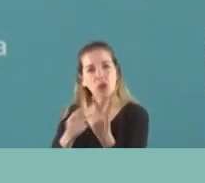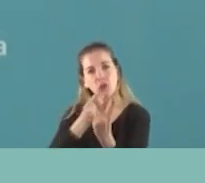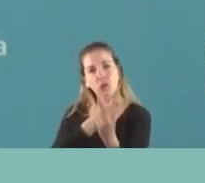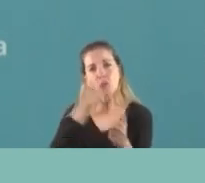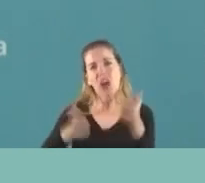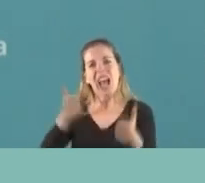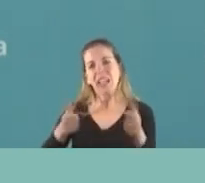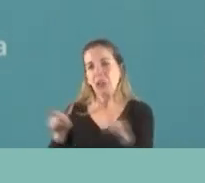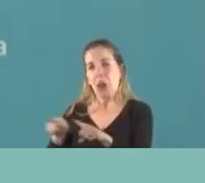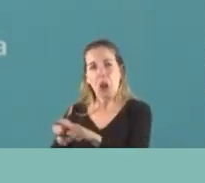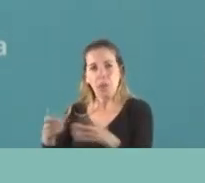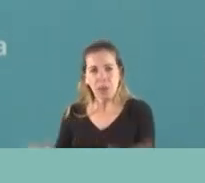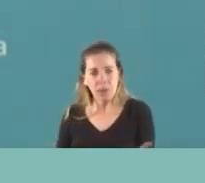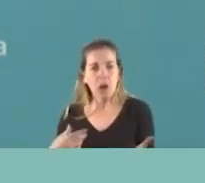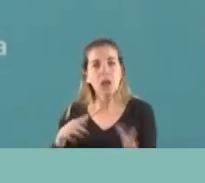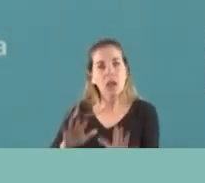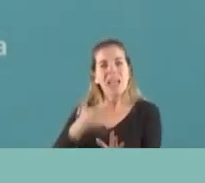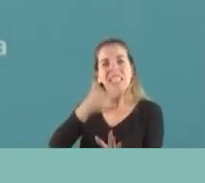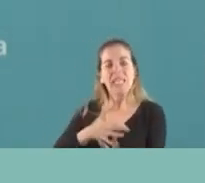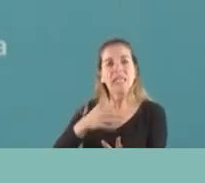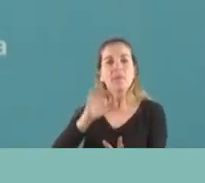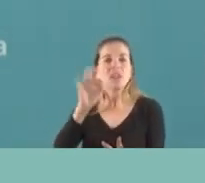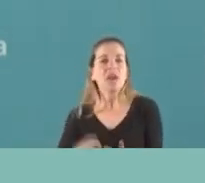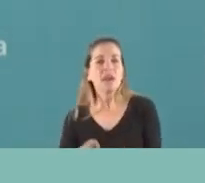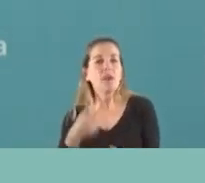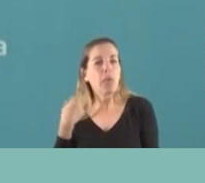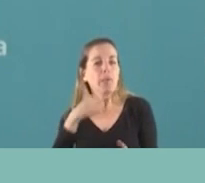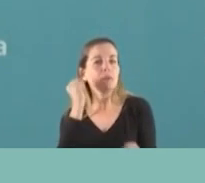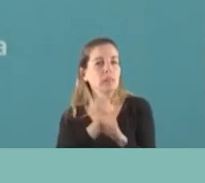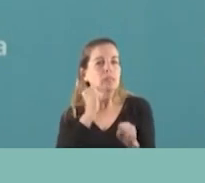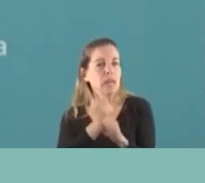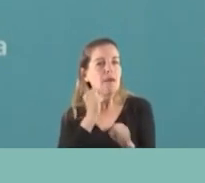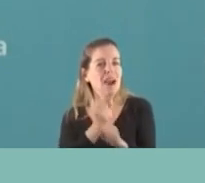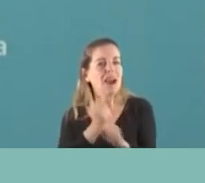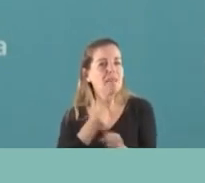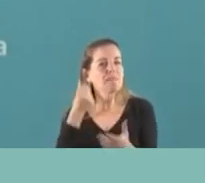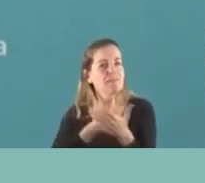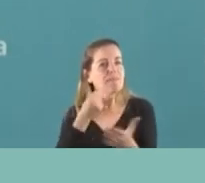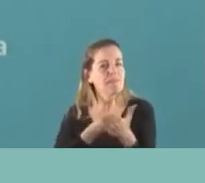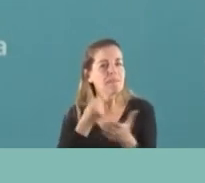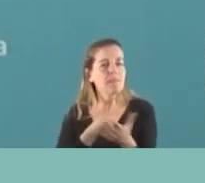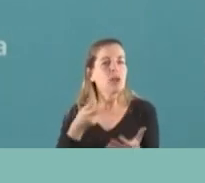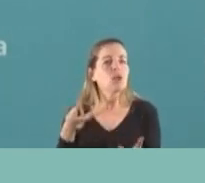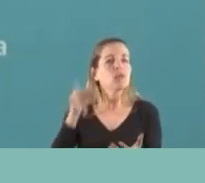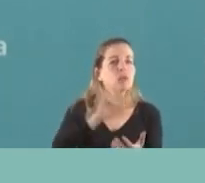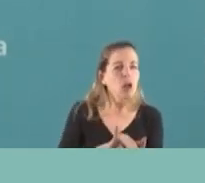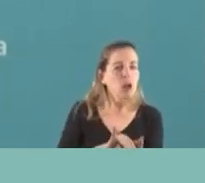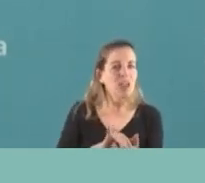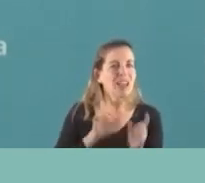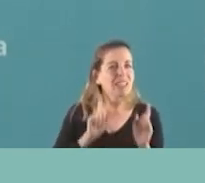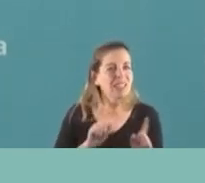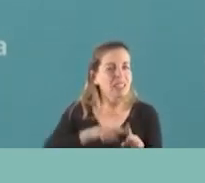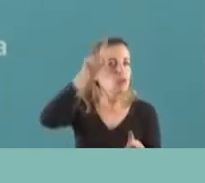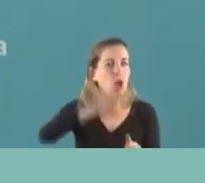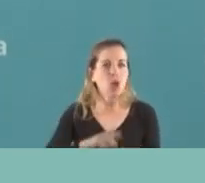con lo cual nosotros entendemos que tenemos que trabajar mucho duro y todos los días y a cada momento este siempre y también de